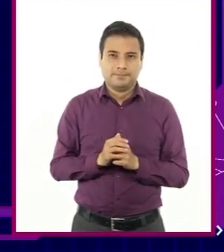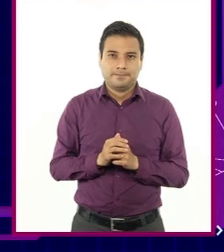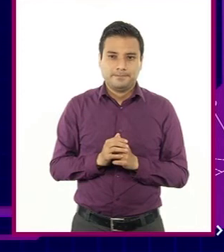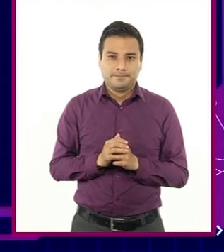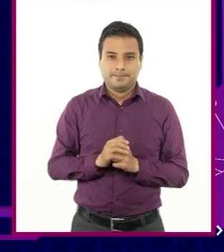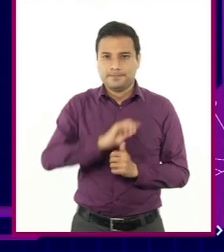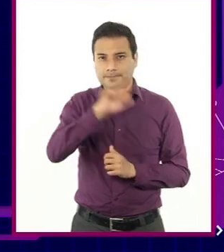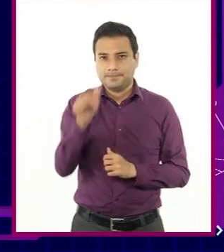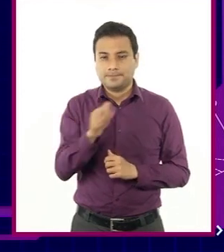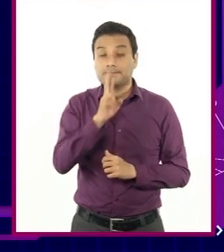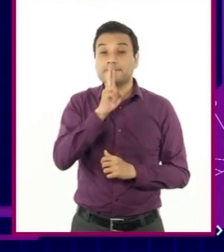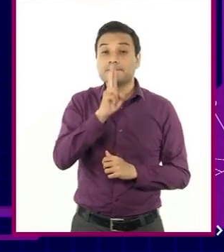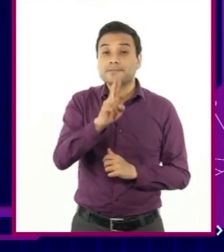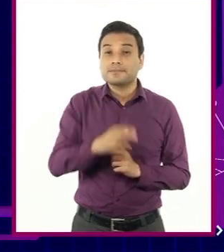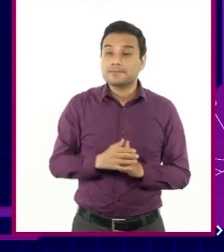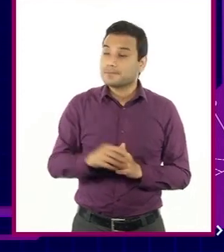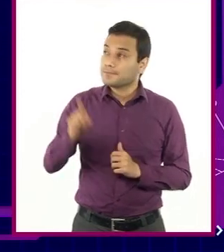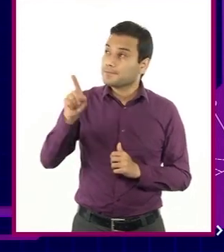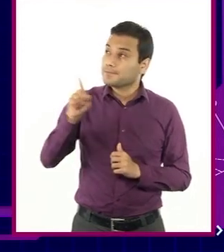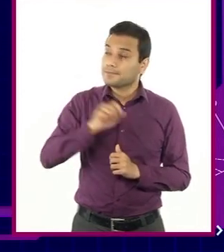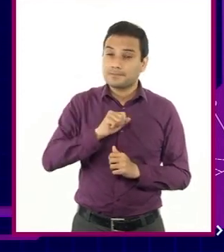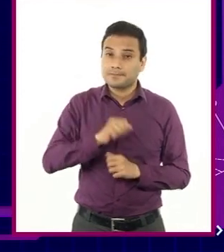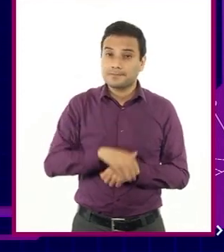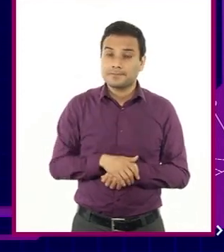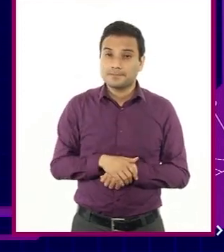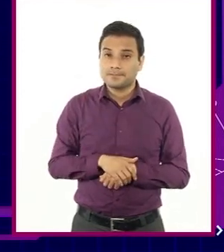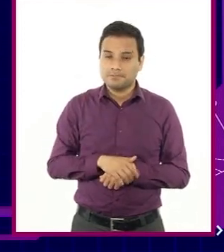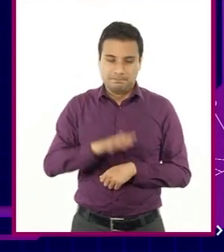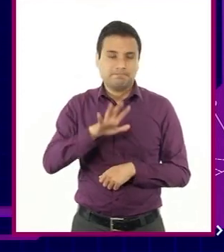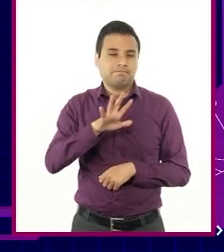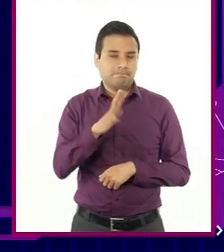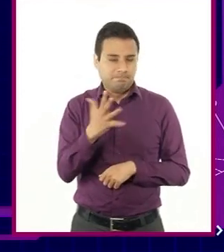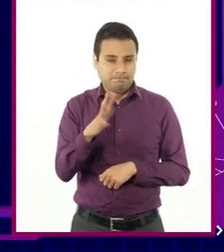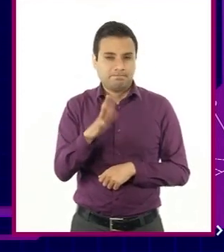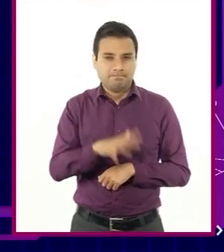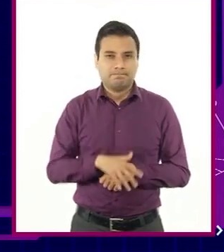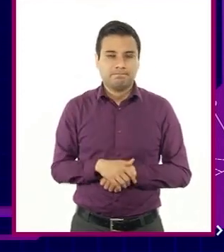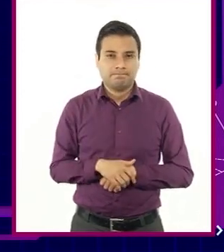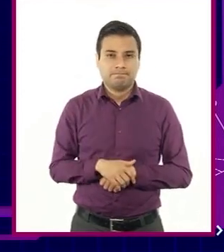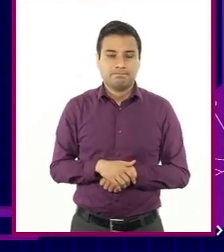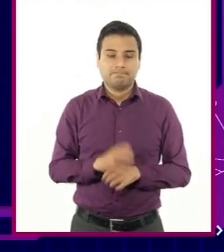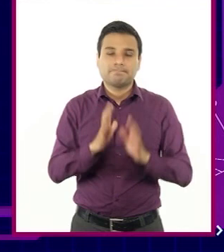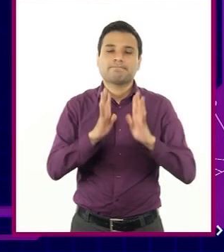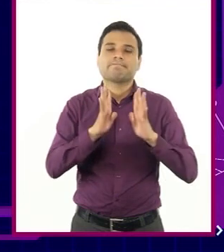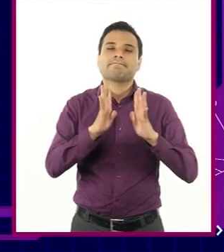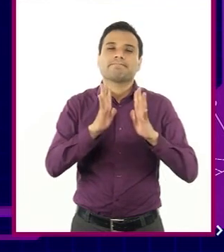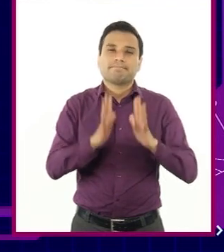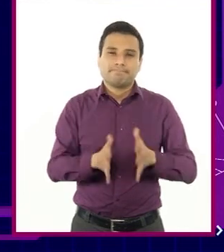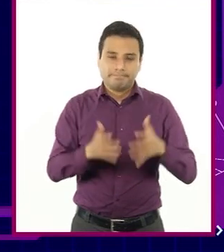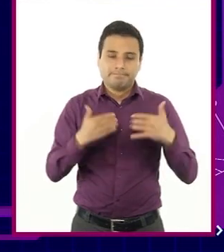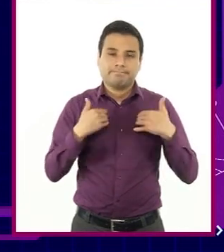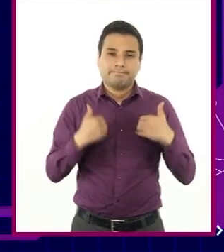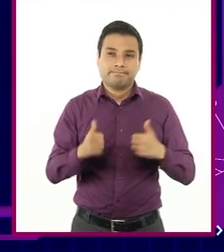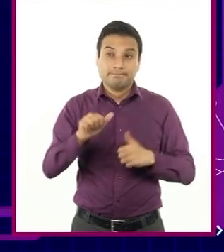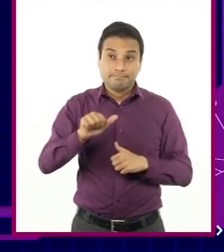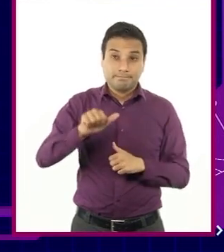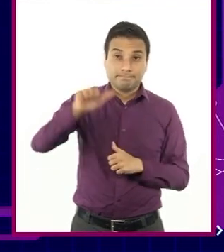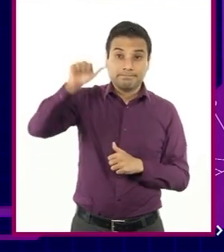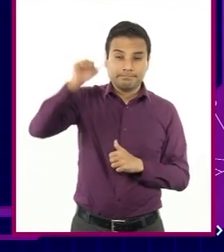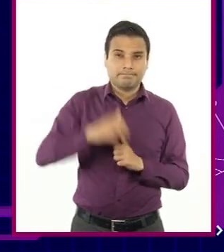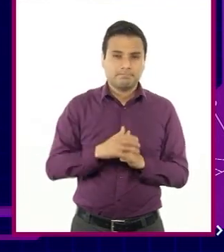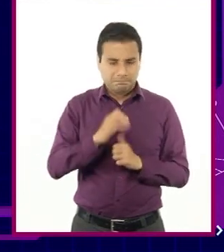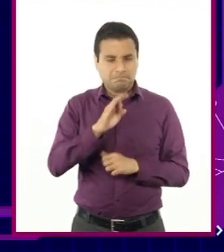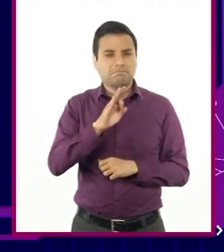cociente es 0.001 millas aproximadamente. Ahora sabemos que la estatura de Jessica también se